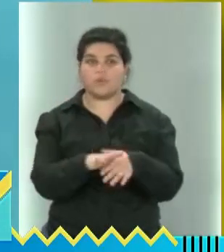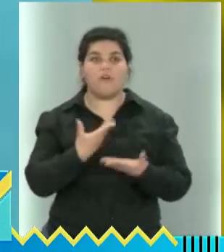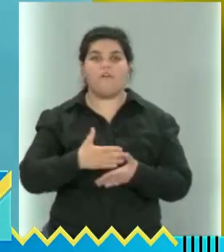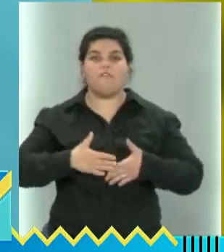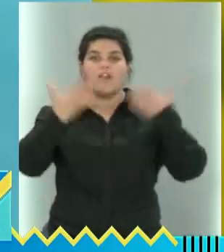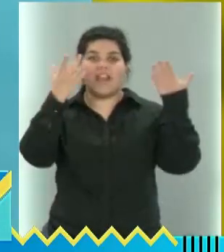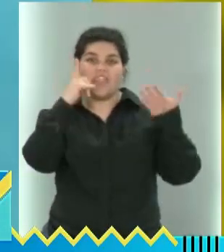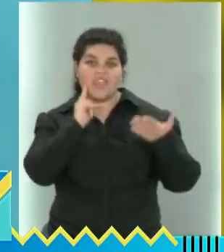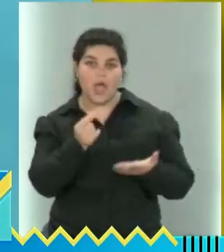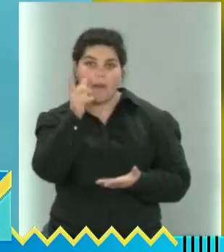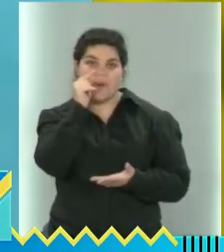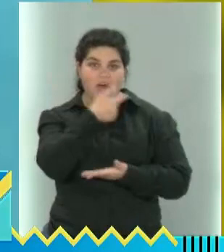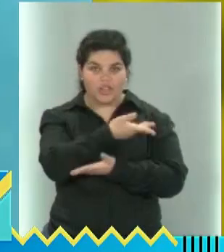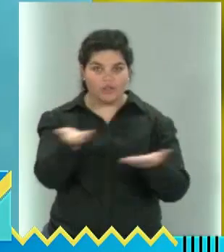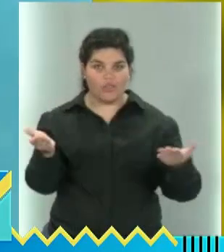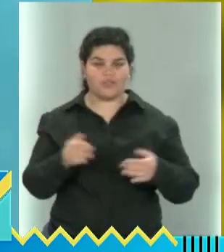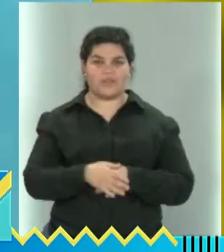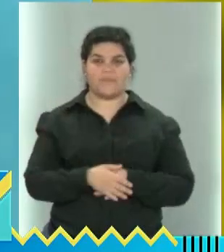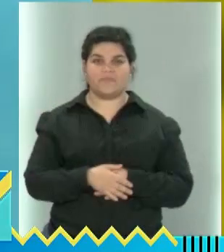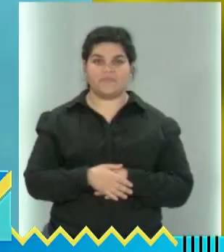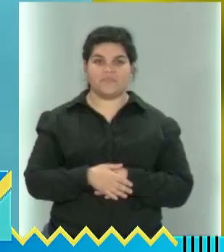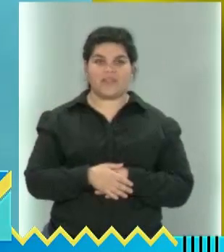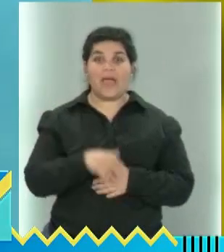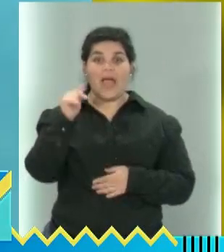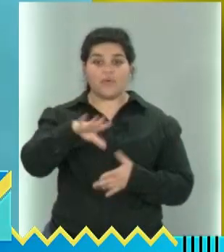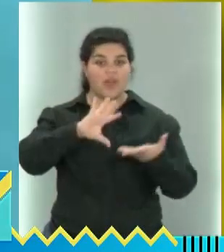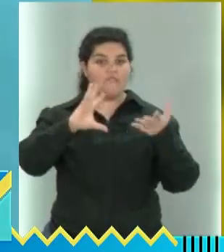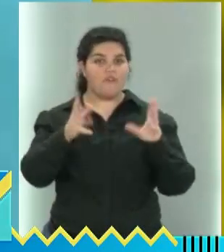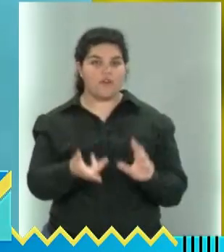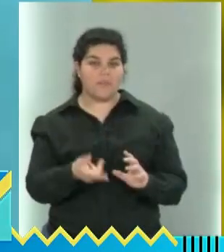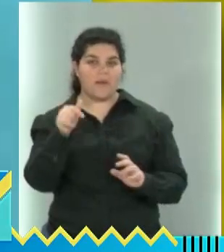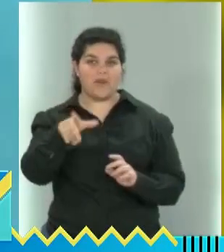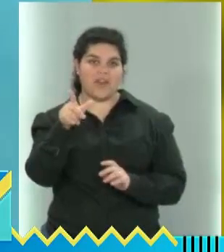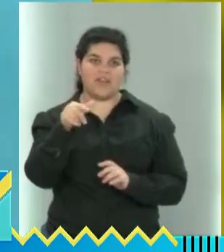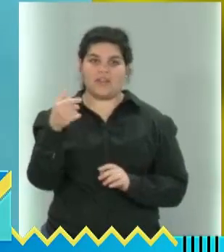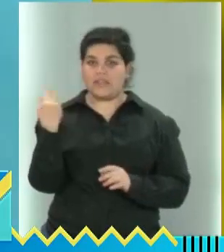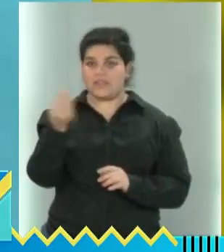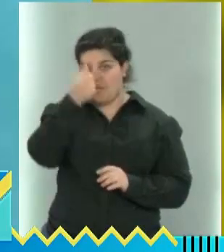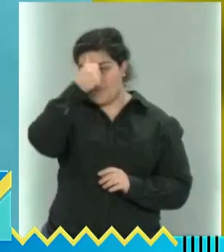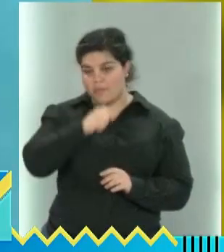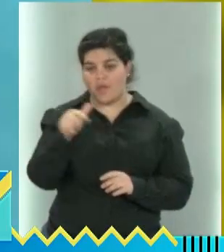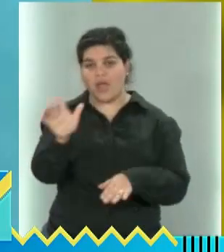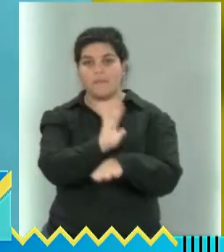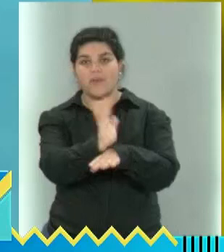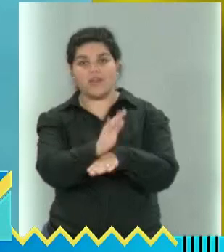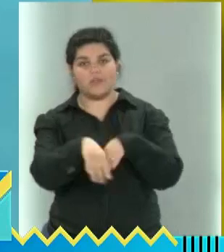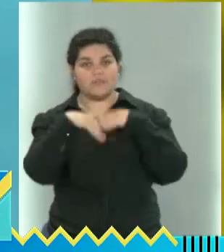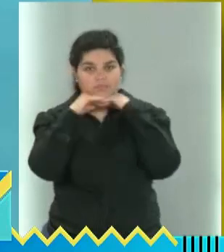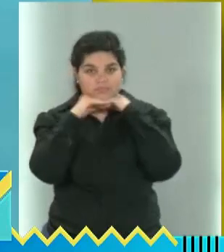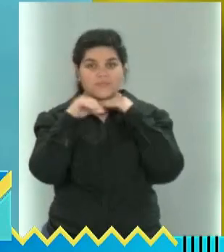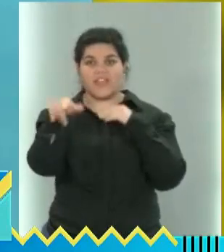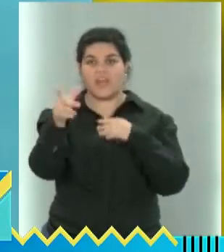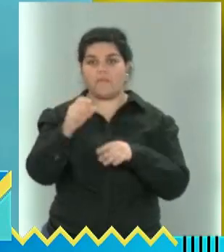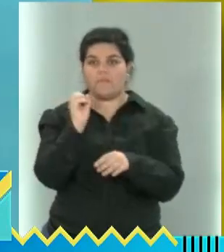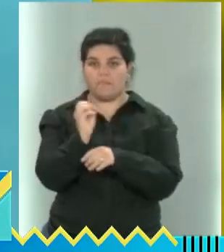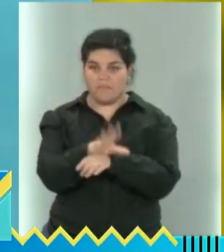todos los padres. Y bueno, ahí tienen una opción para festejar este fin de semana, ¿sí? Ver películas recomendadas por Paula Semis. Nos